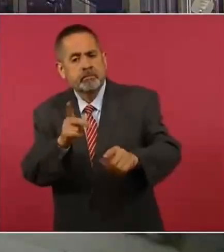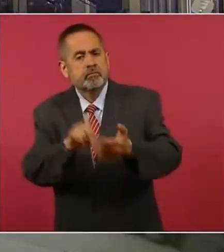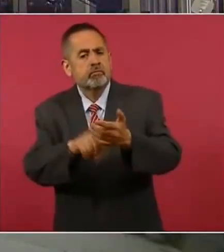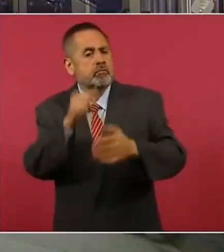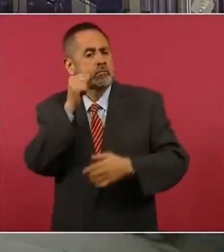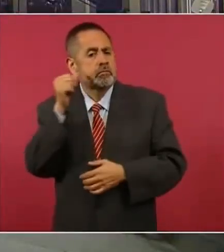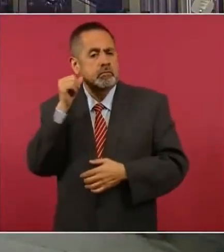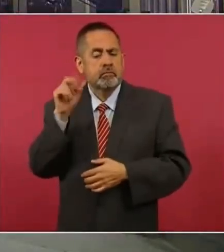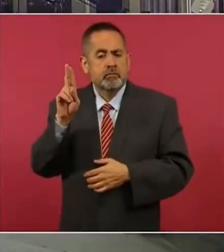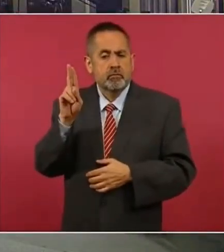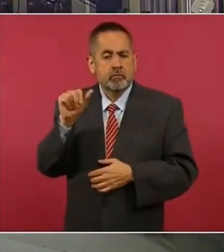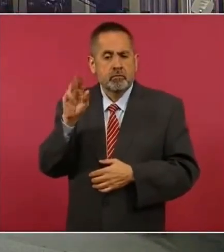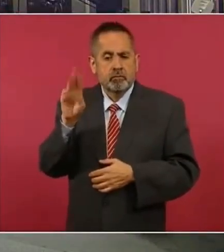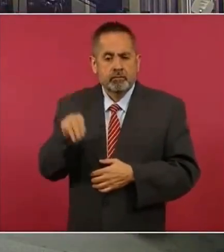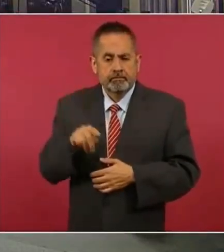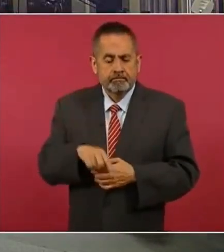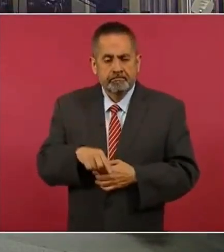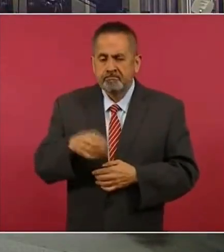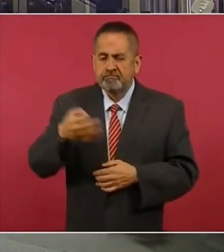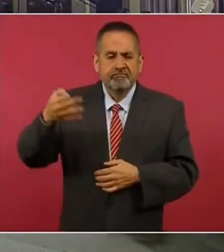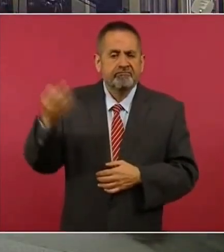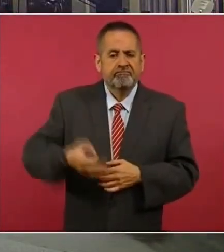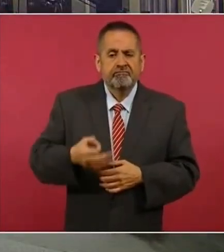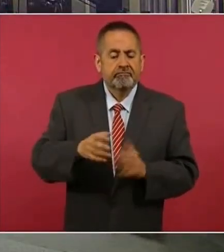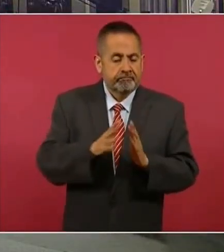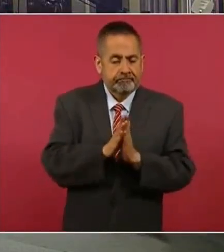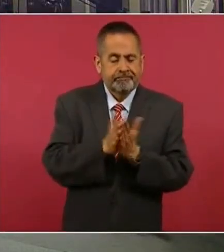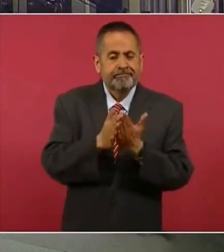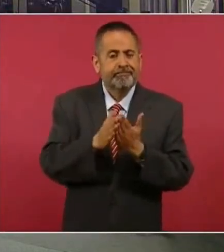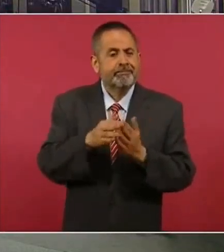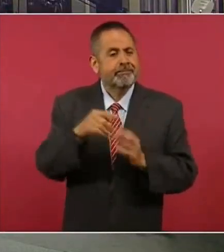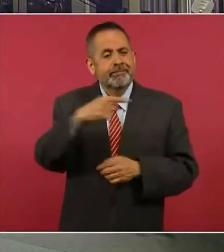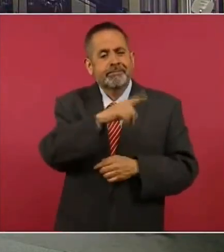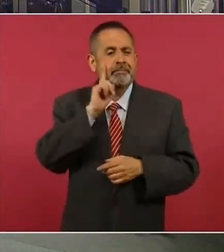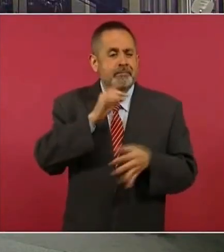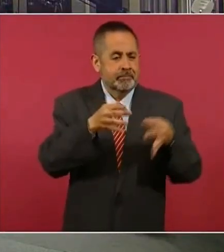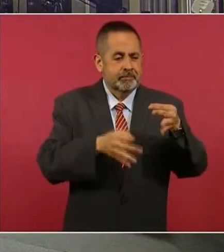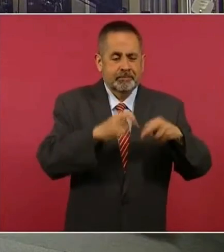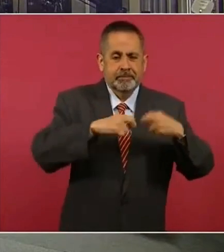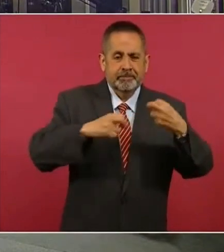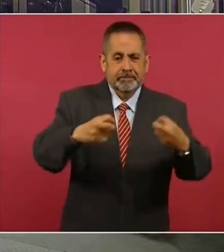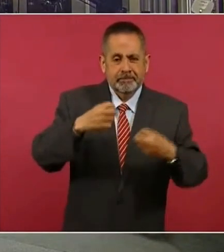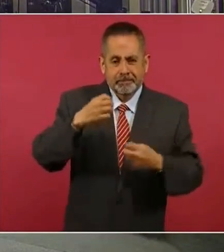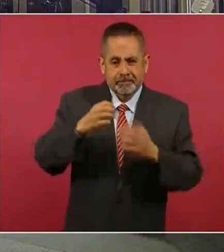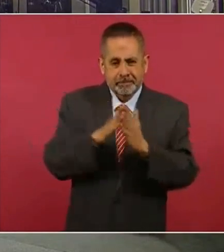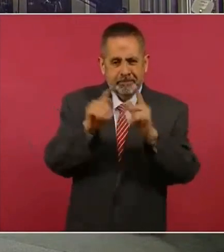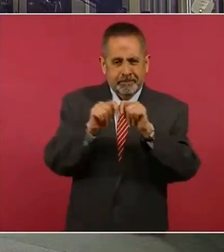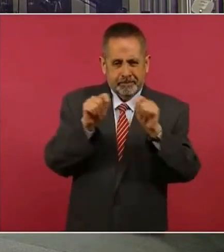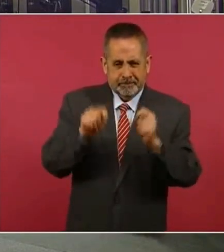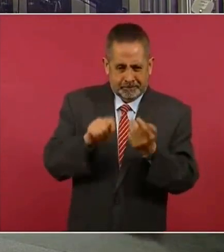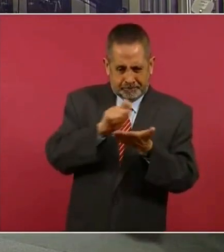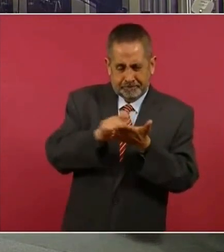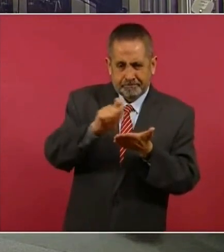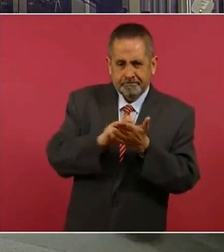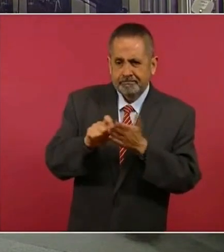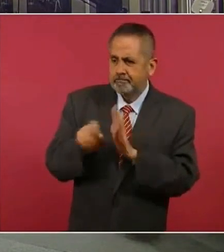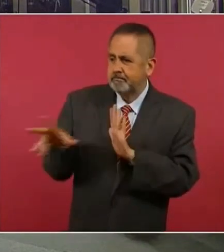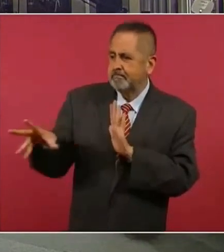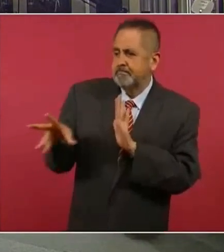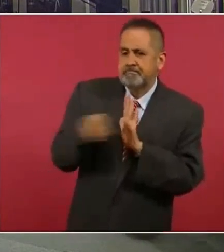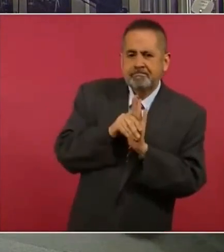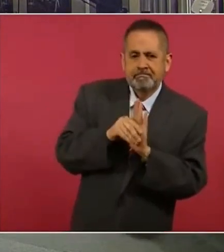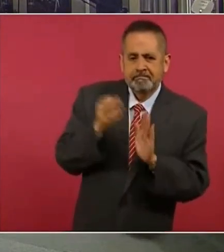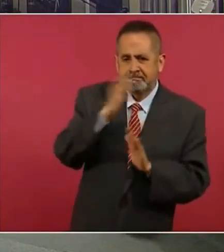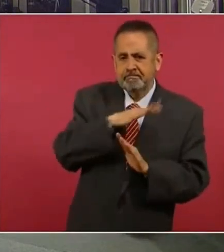finalmente confirma que sí existió un plagio en la tesis de la ministra Jazmín Esquivel Pero afirma pues la institución no puede